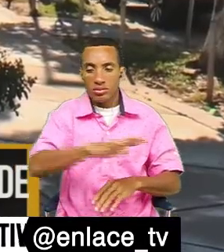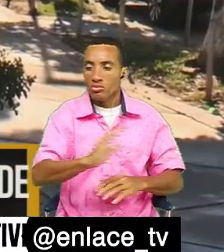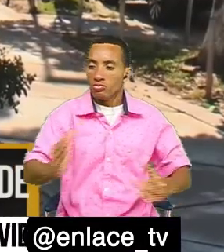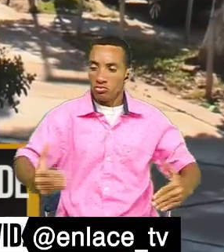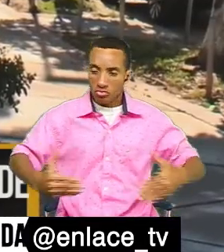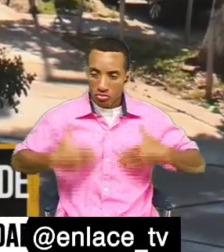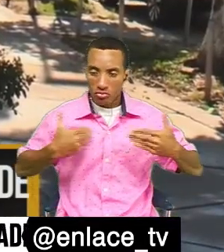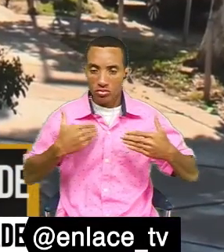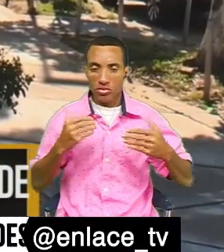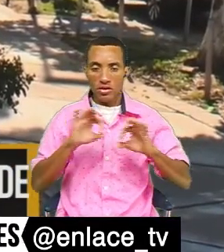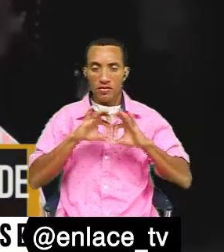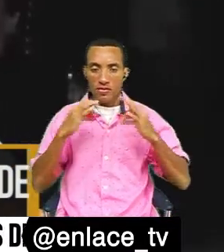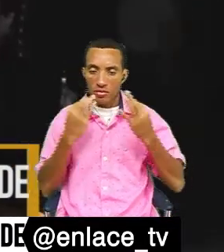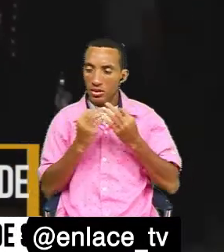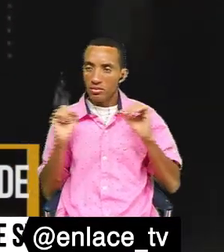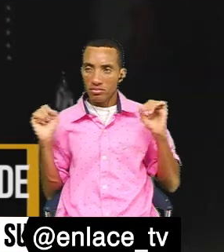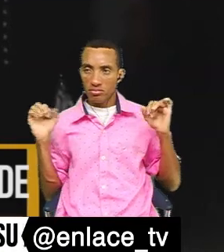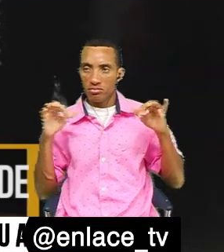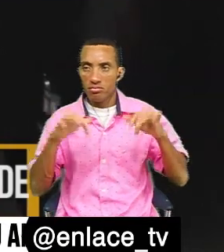para las familias barranqueñas.